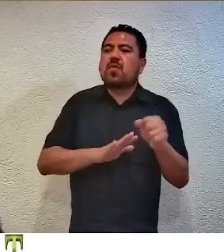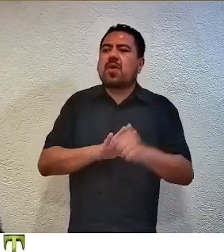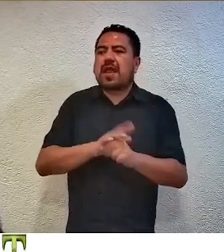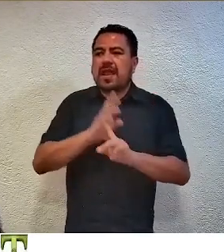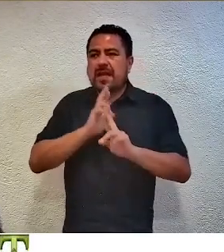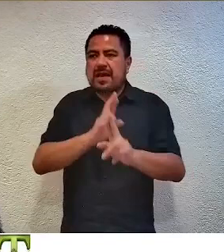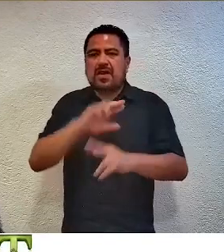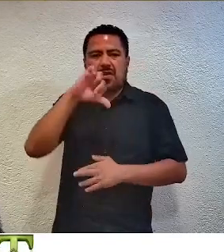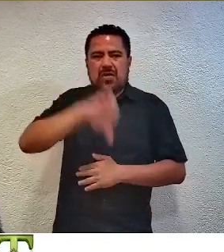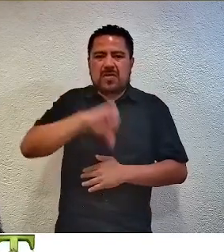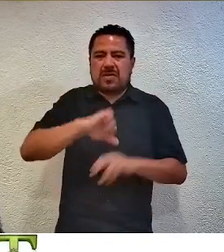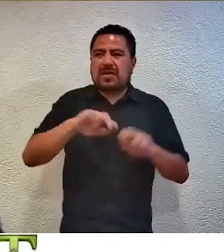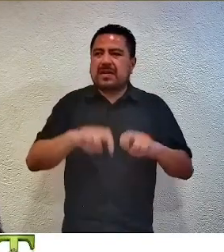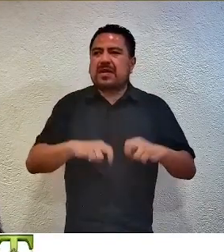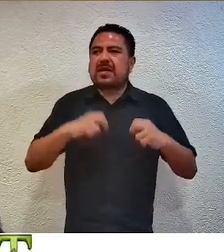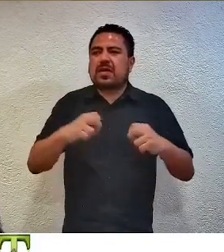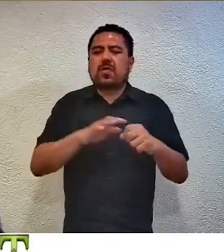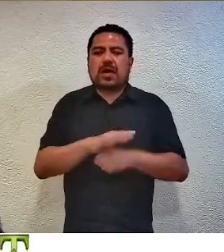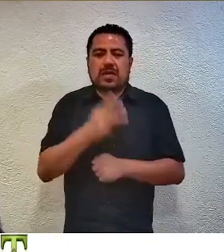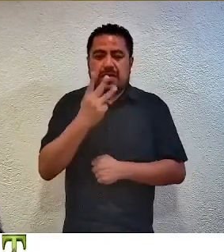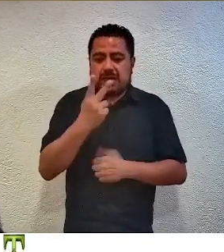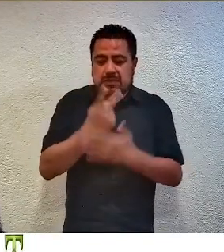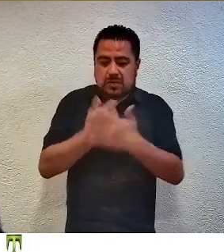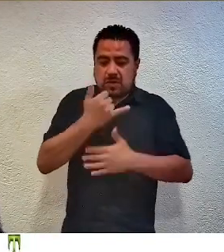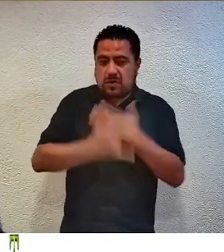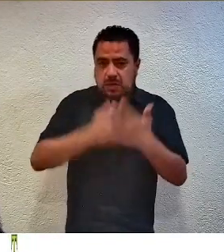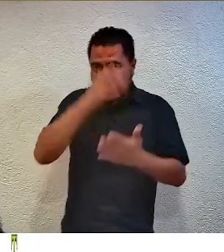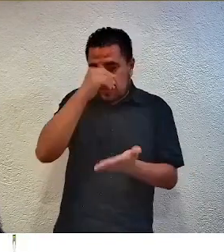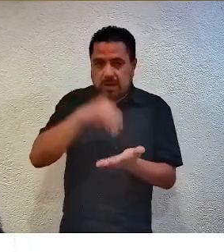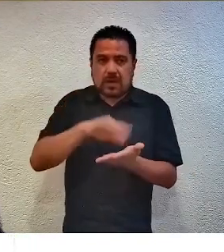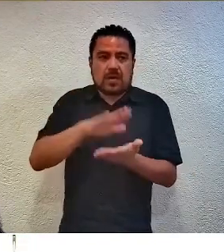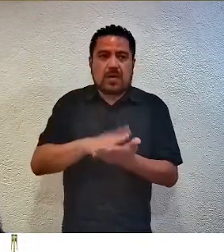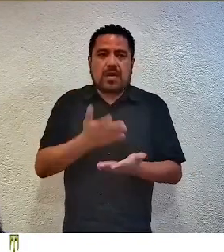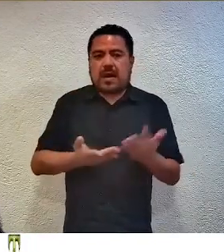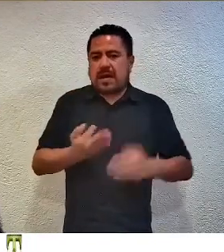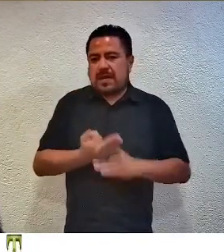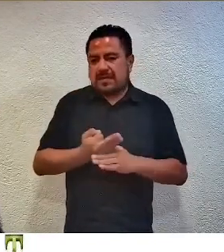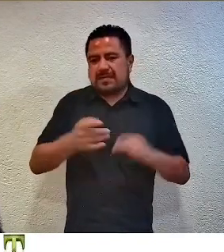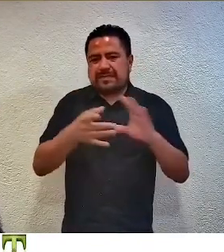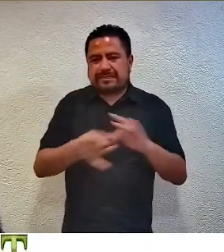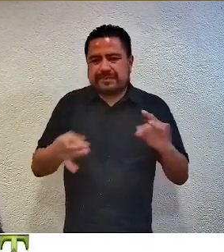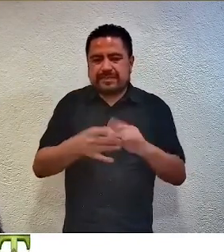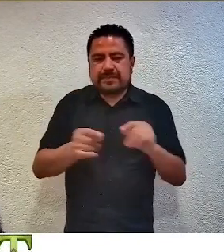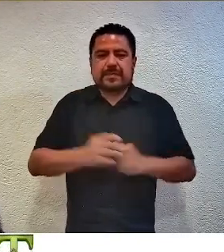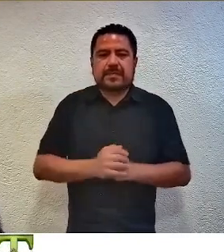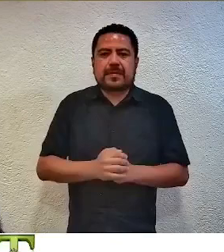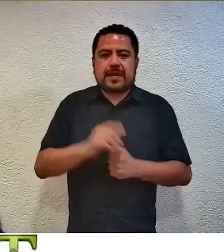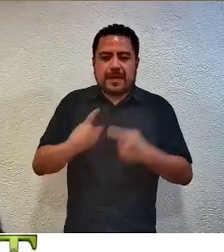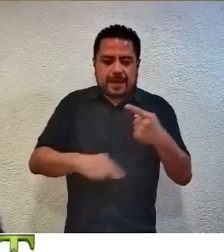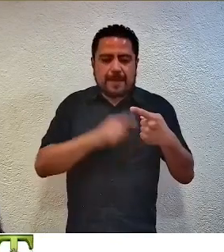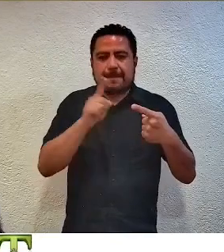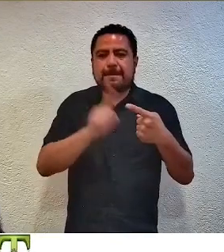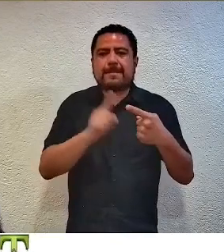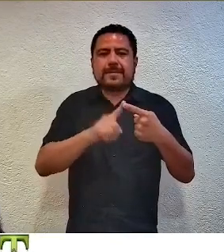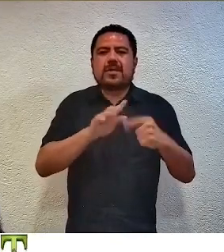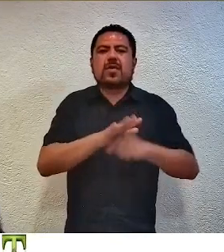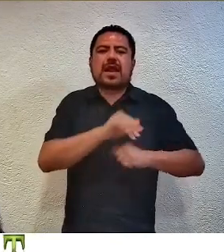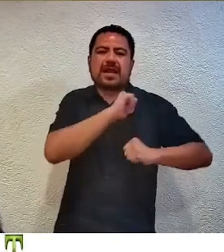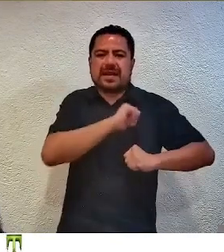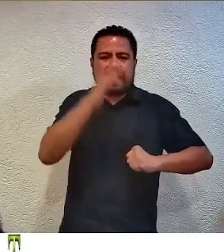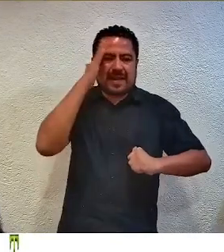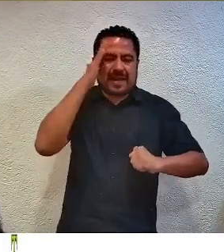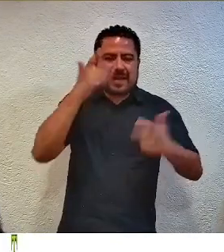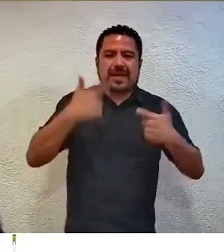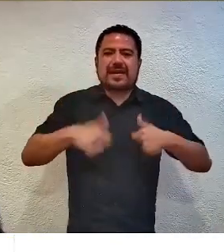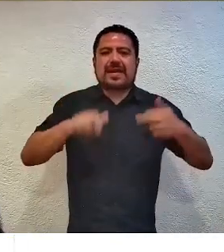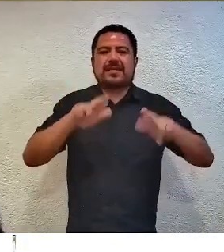en la presente sesión corresponden a 3 proyectos de resolución, los cuales a continuación preciso. En el primer asunto, la parte actuada son los representantes